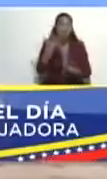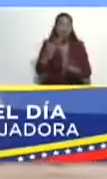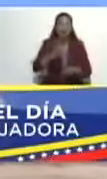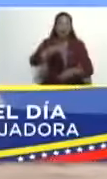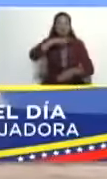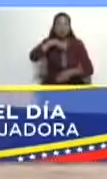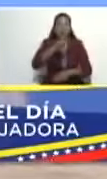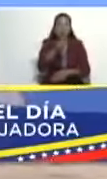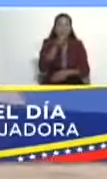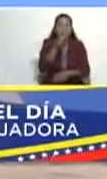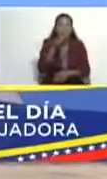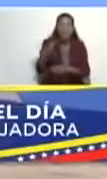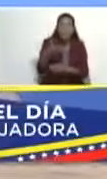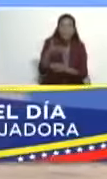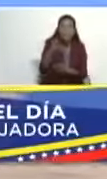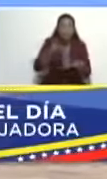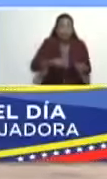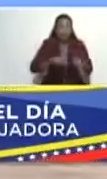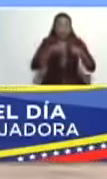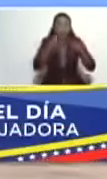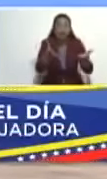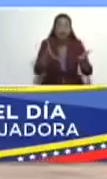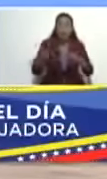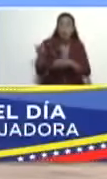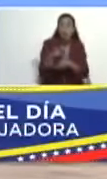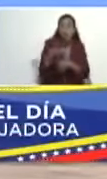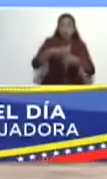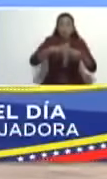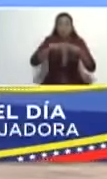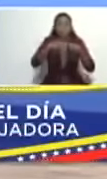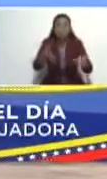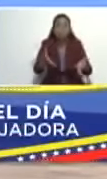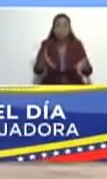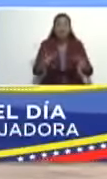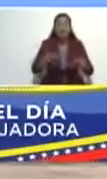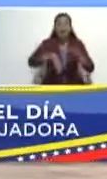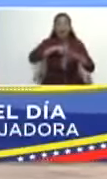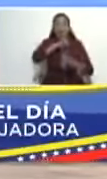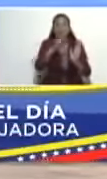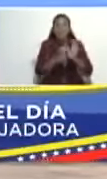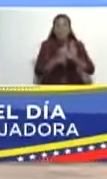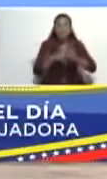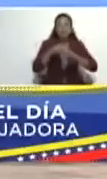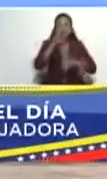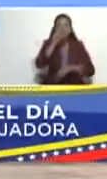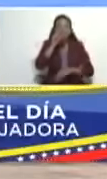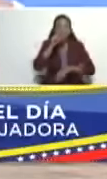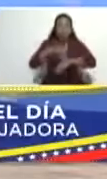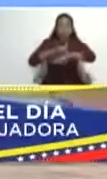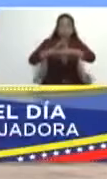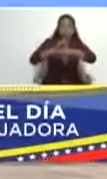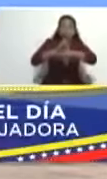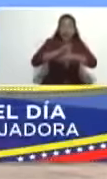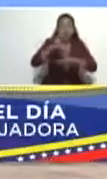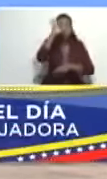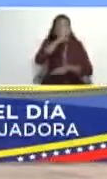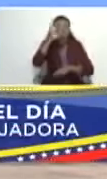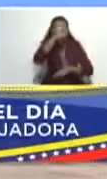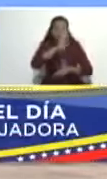proteína del mar, de los ríos, y complementar la proteína de los pollos, de la carne, del